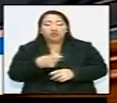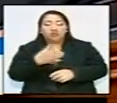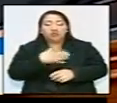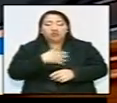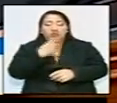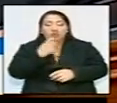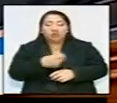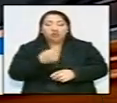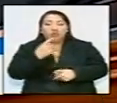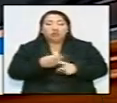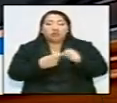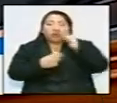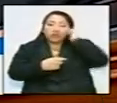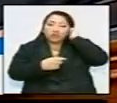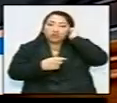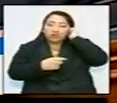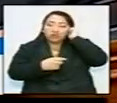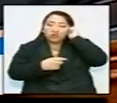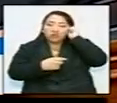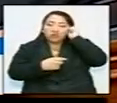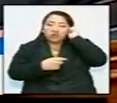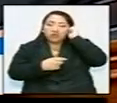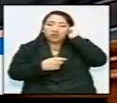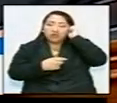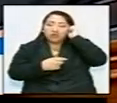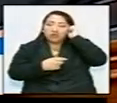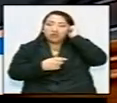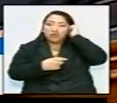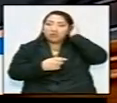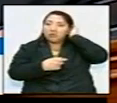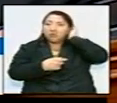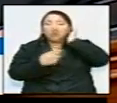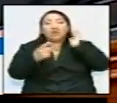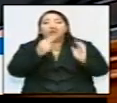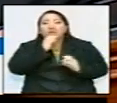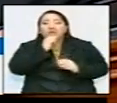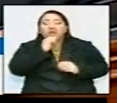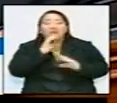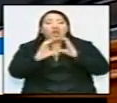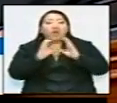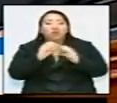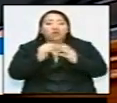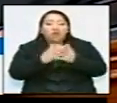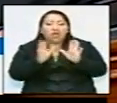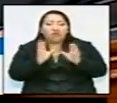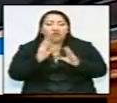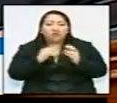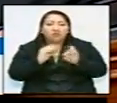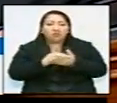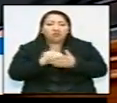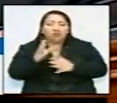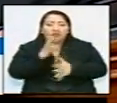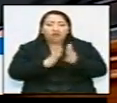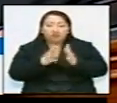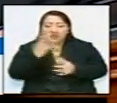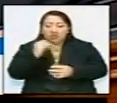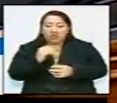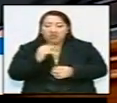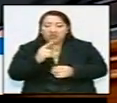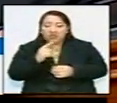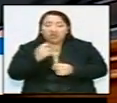persona por haber cometido los delitos de violación al secreto de las comunicaciones, falsedad ideológica